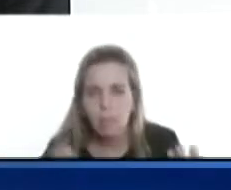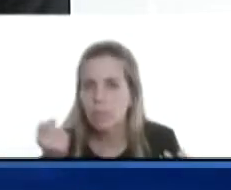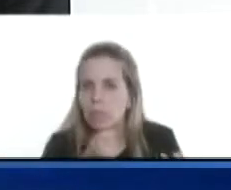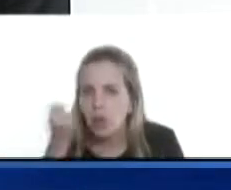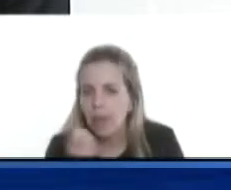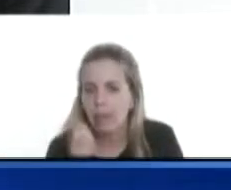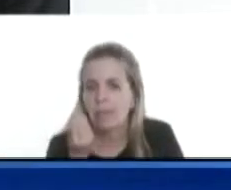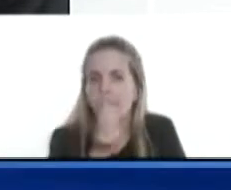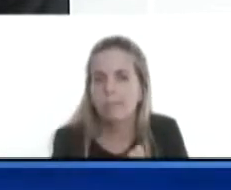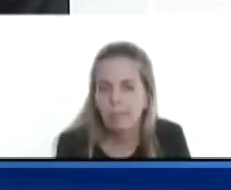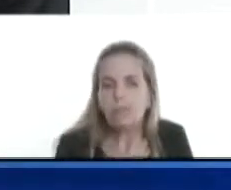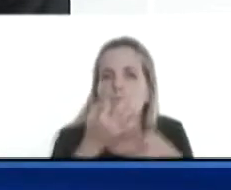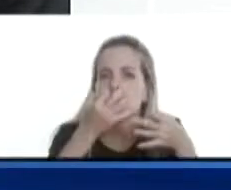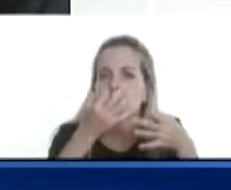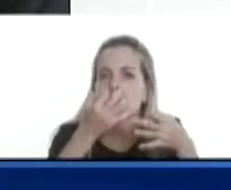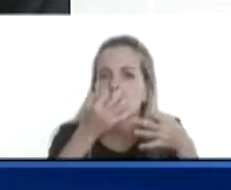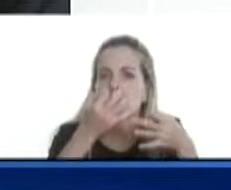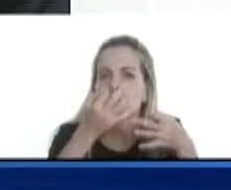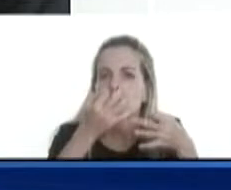cumplir la tarea que le toca.